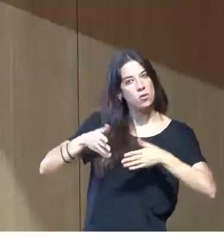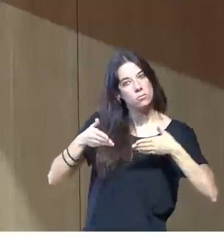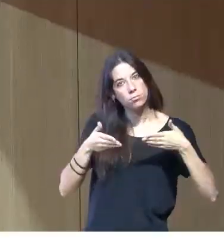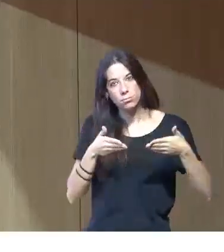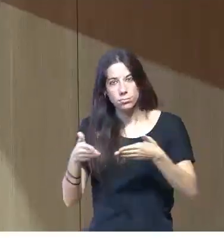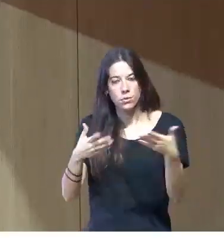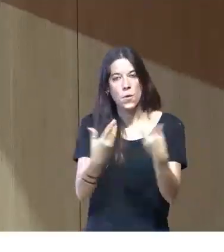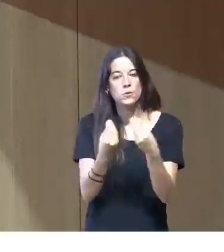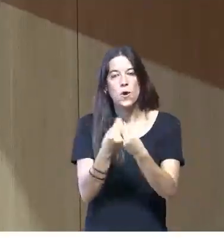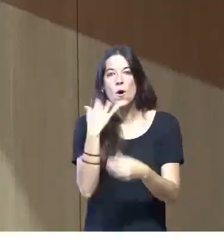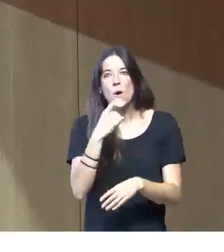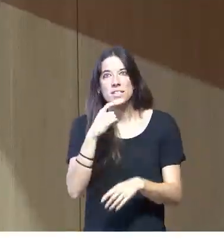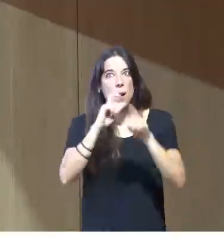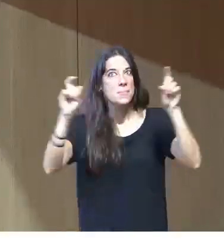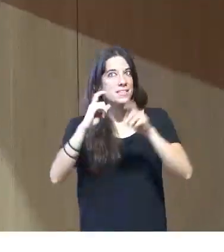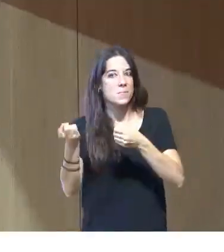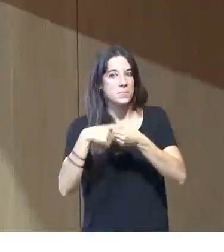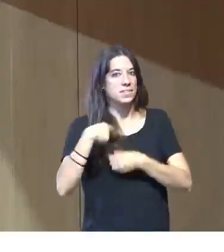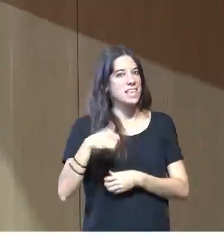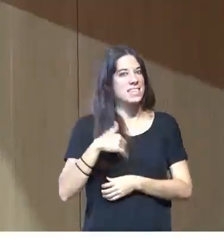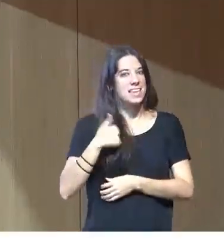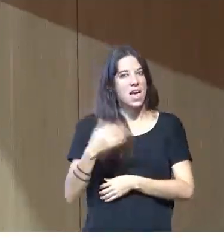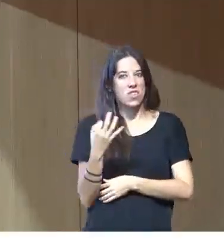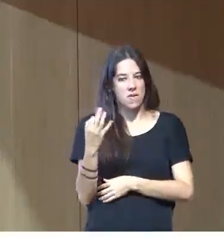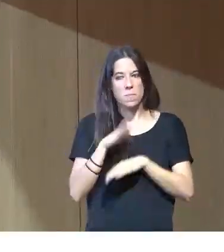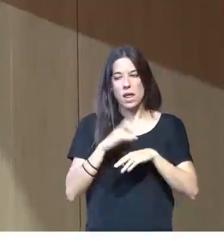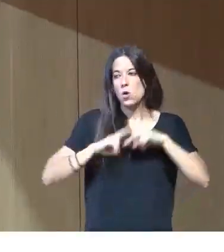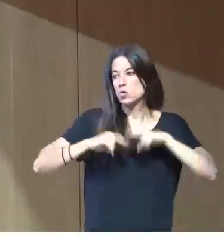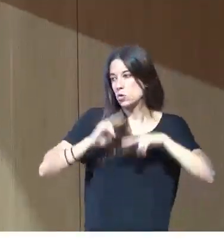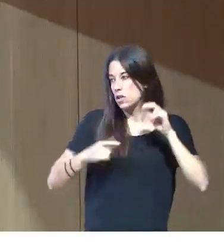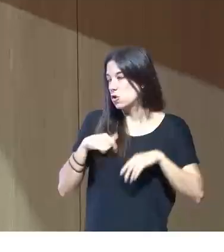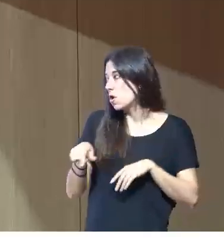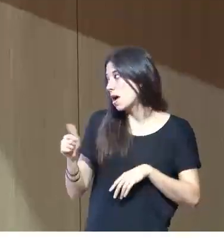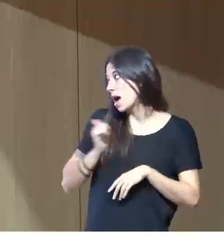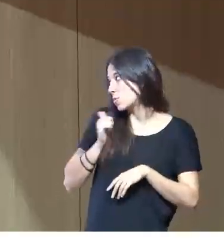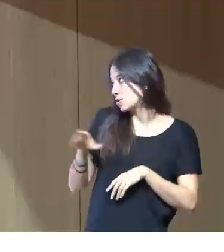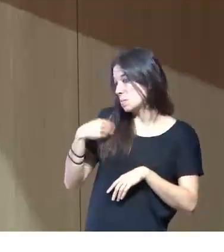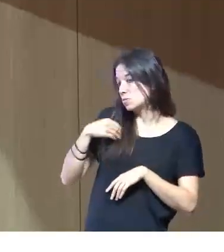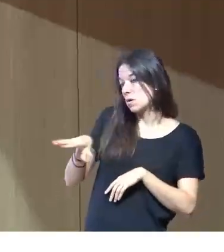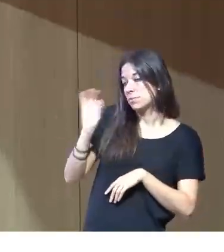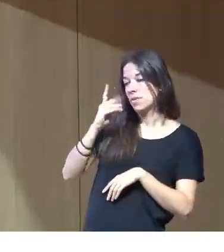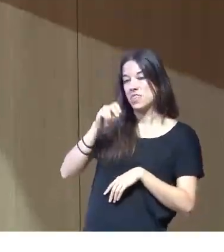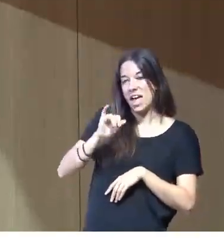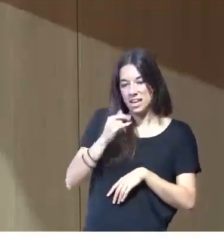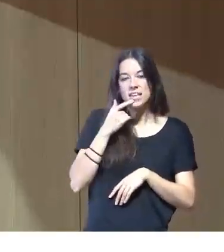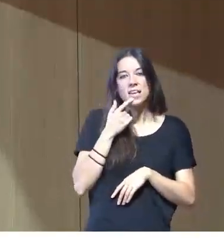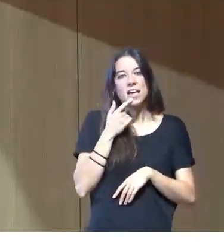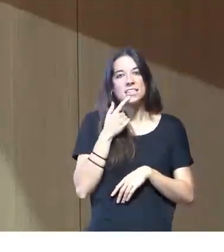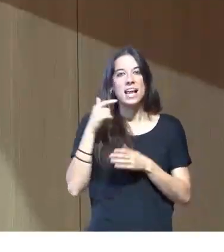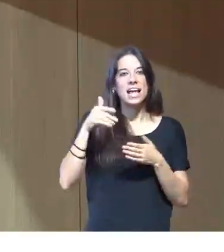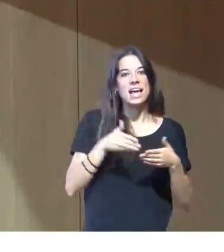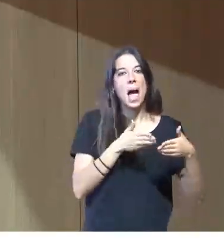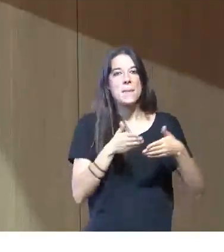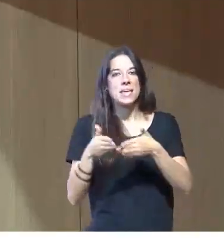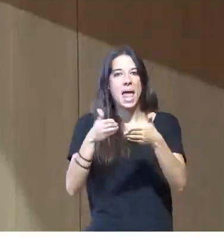jóvenes porque así podremos construir y me voy a quedar con un término que utilizaste Dani que me gustó mucho que es encaminamiento porque a veces decimos